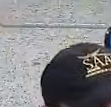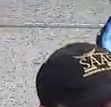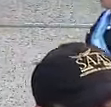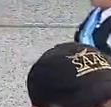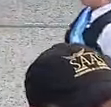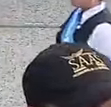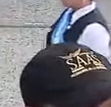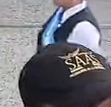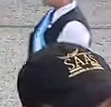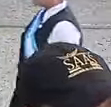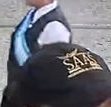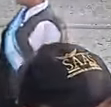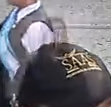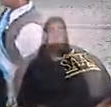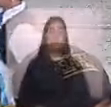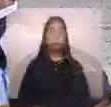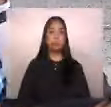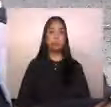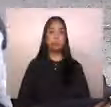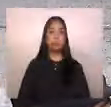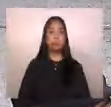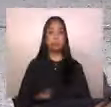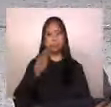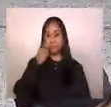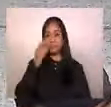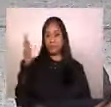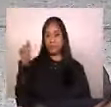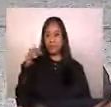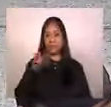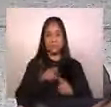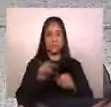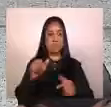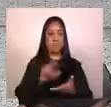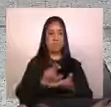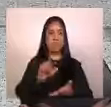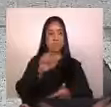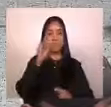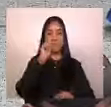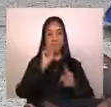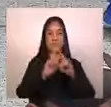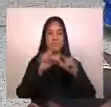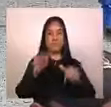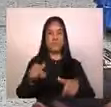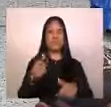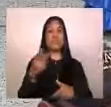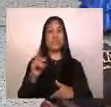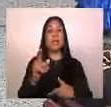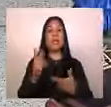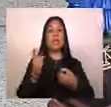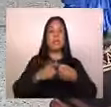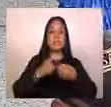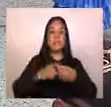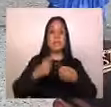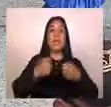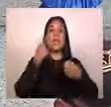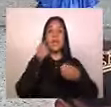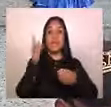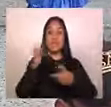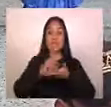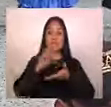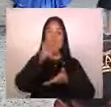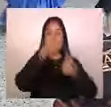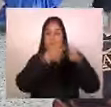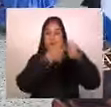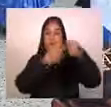su primera comandante, la entonces alumna Judy Fuentes. Con el entusiasmo de poder participar en el desfile